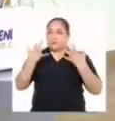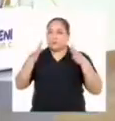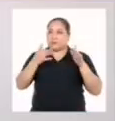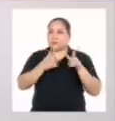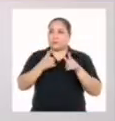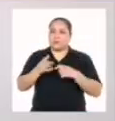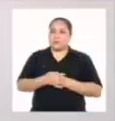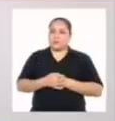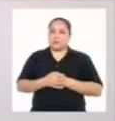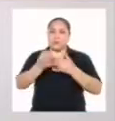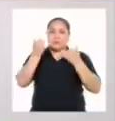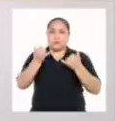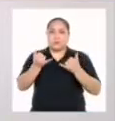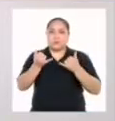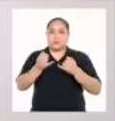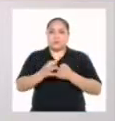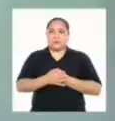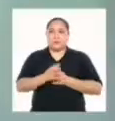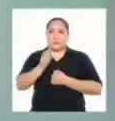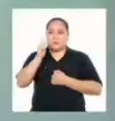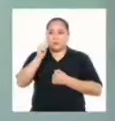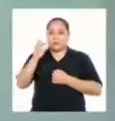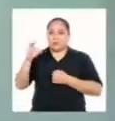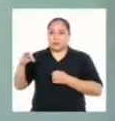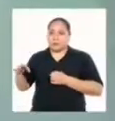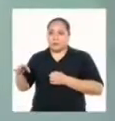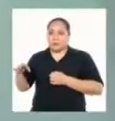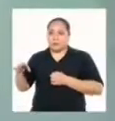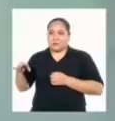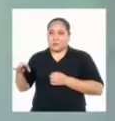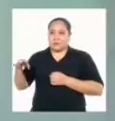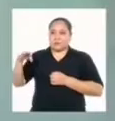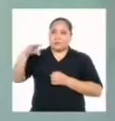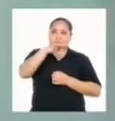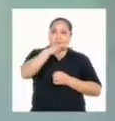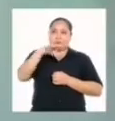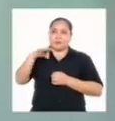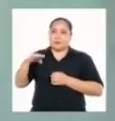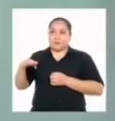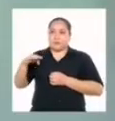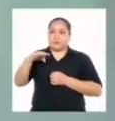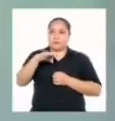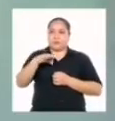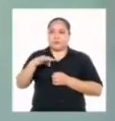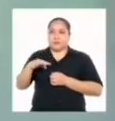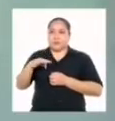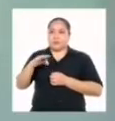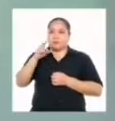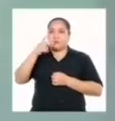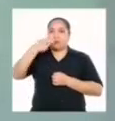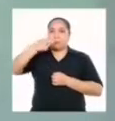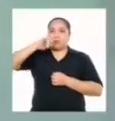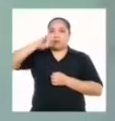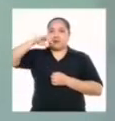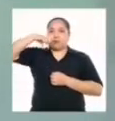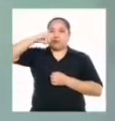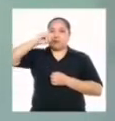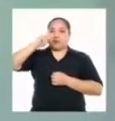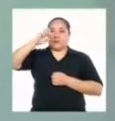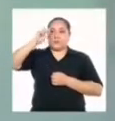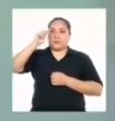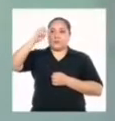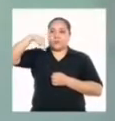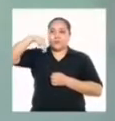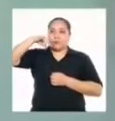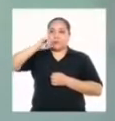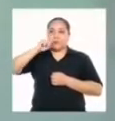Ya está. Ahora dobla una de las esquinas de tal manera que la hipotenusa del triángulo que ya